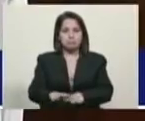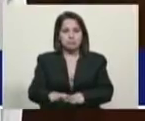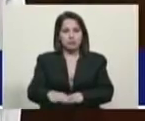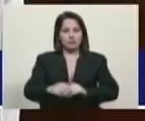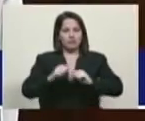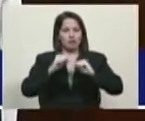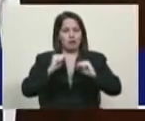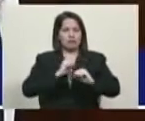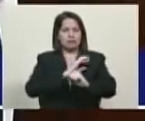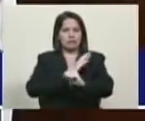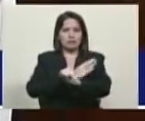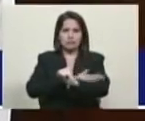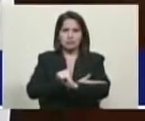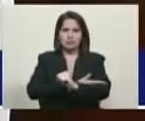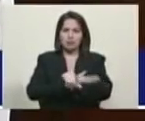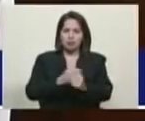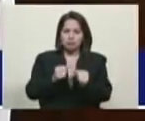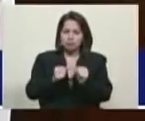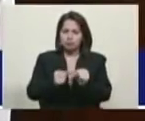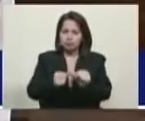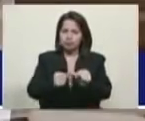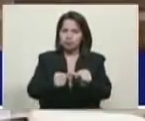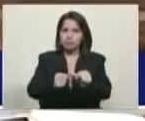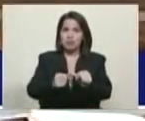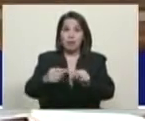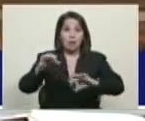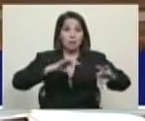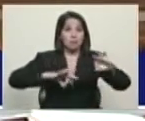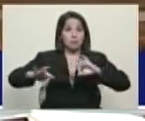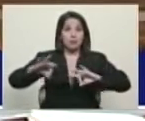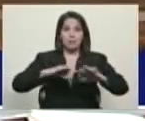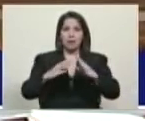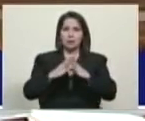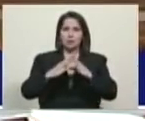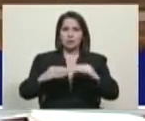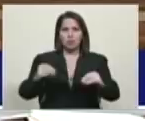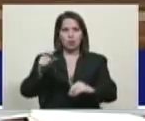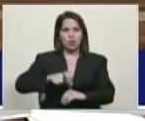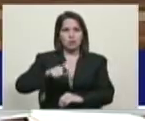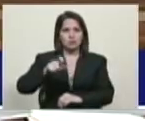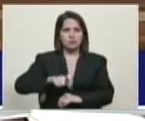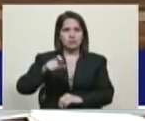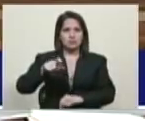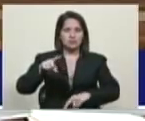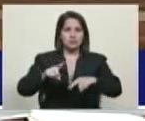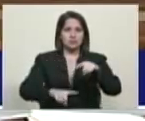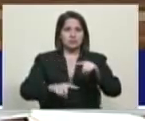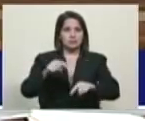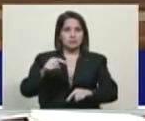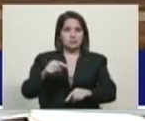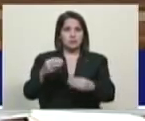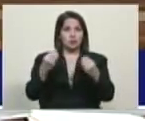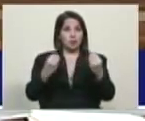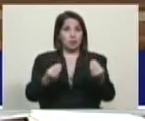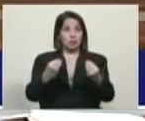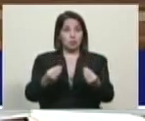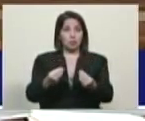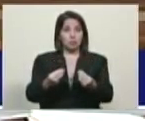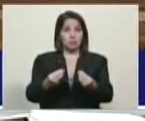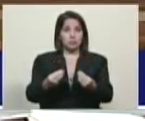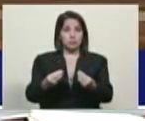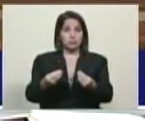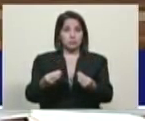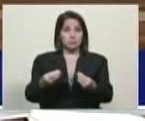perseverante, y preparando las condiciones para que nuestro país tenga la soberanía